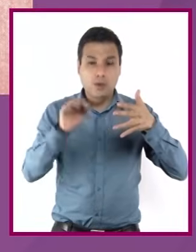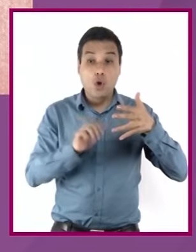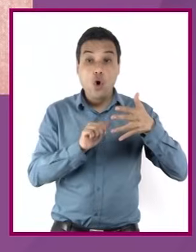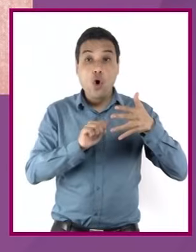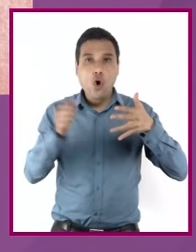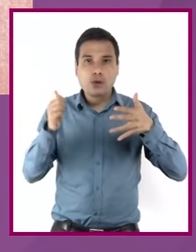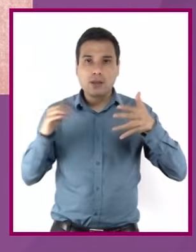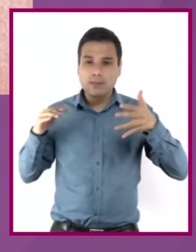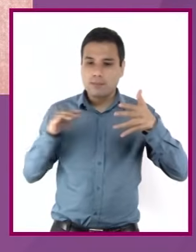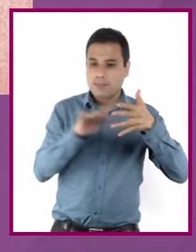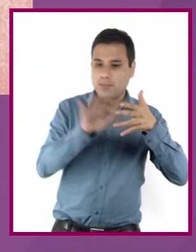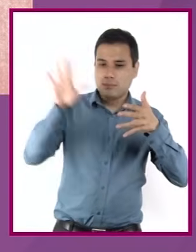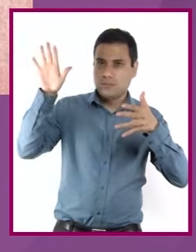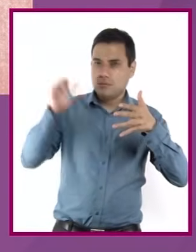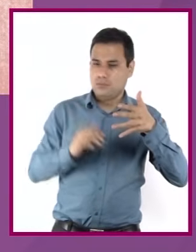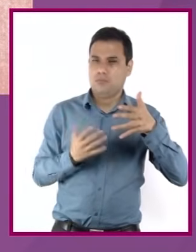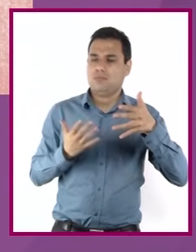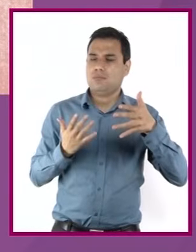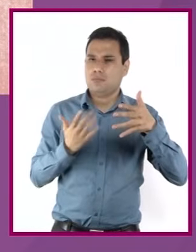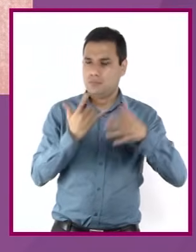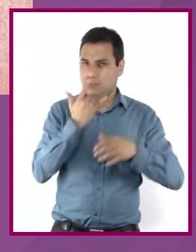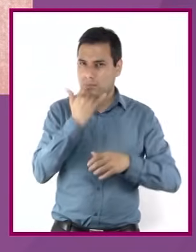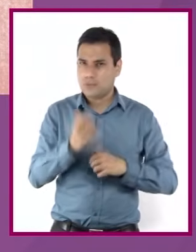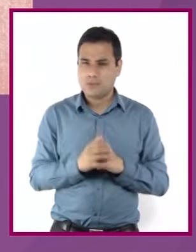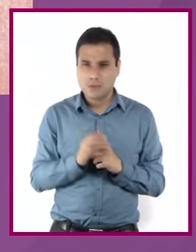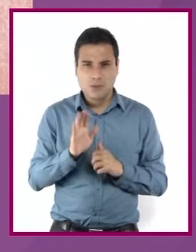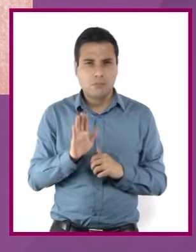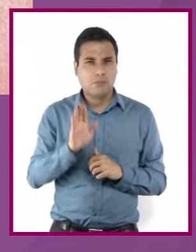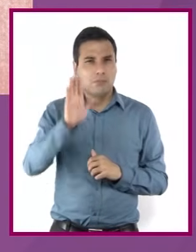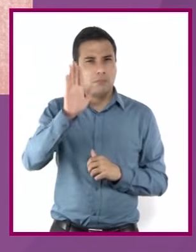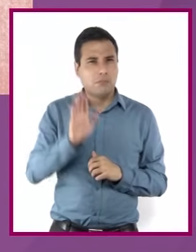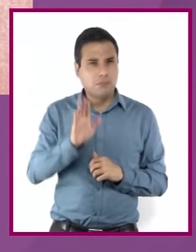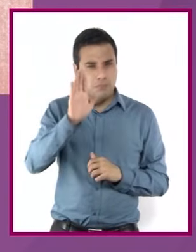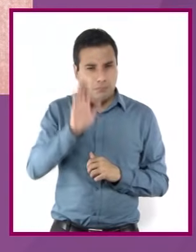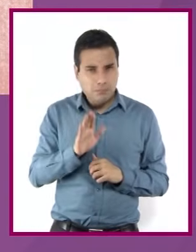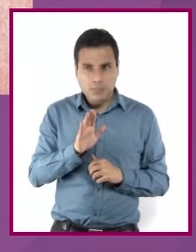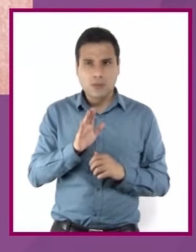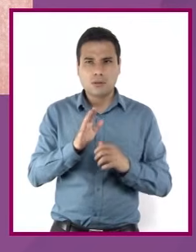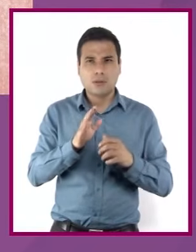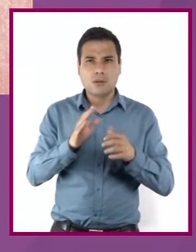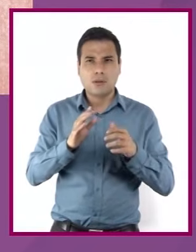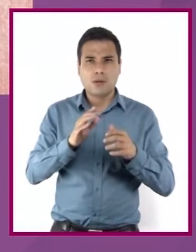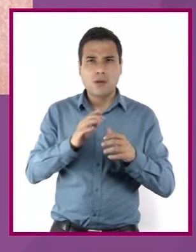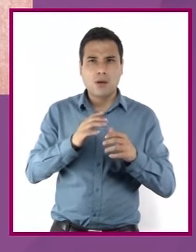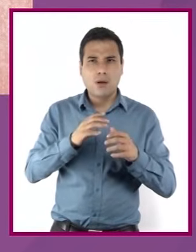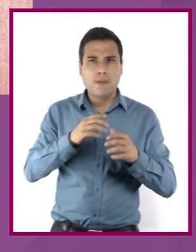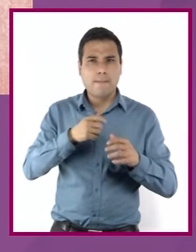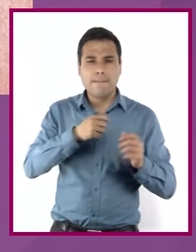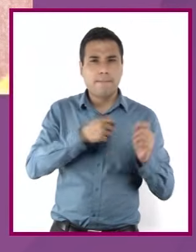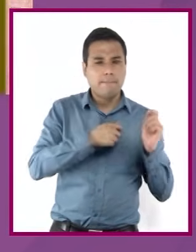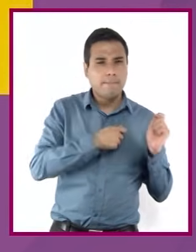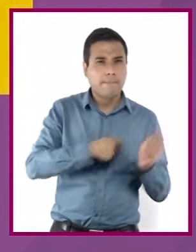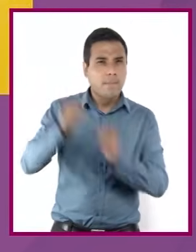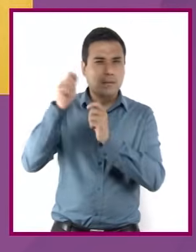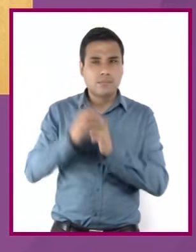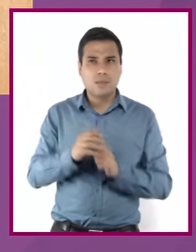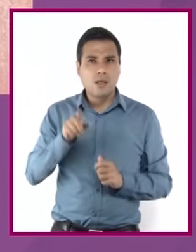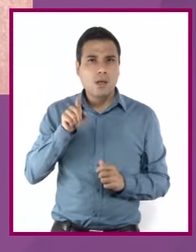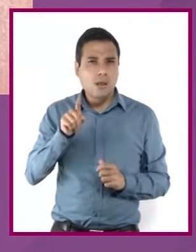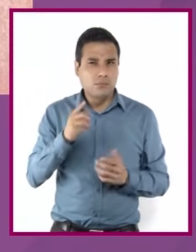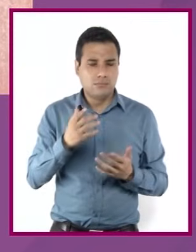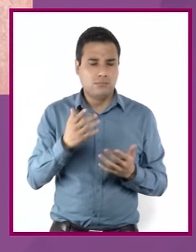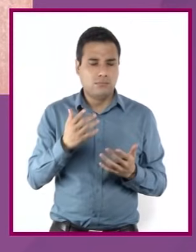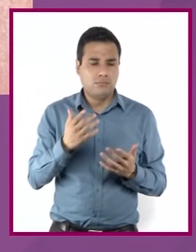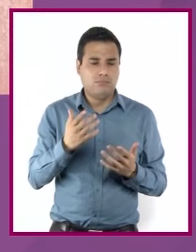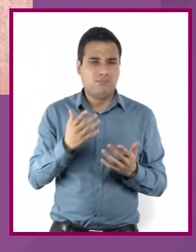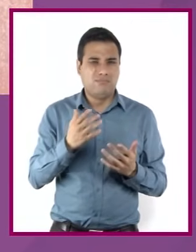en la misma dirección de donde provenían, como si fueran repelidas por alguna fuerza, algo que no se pudo explicar con el modelo